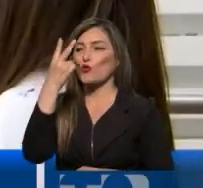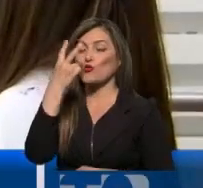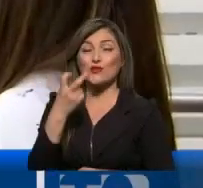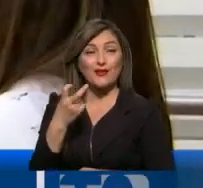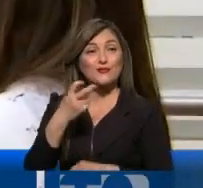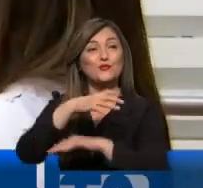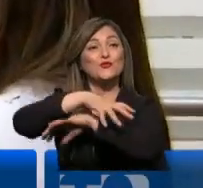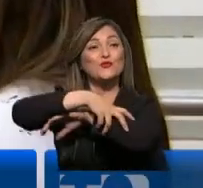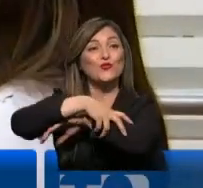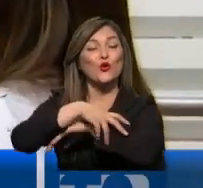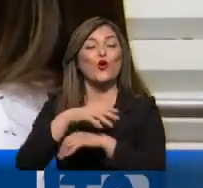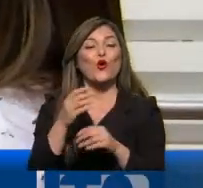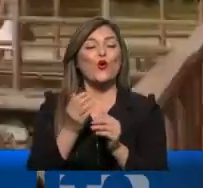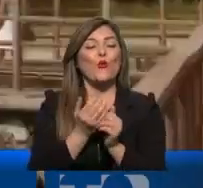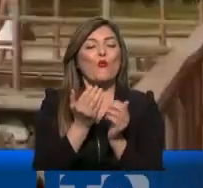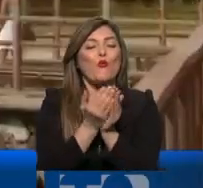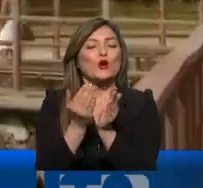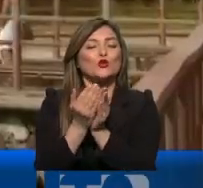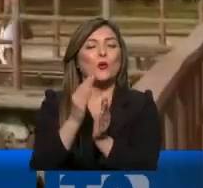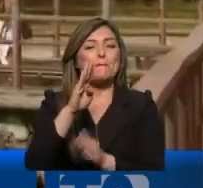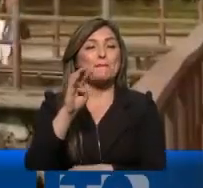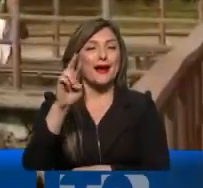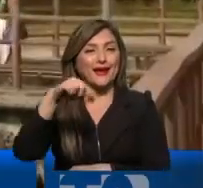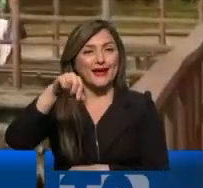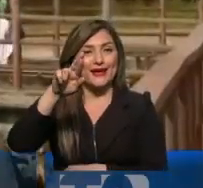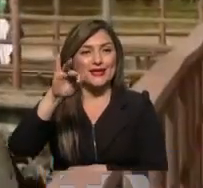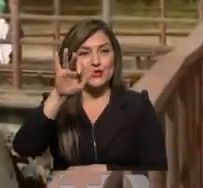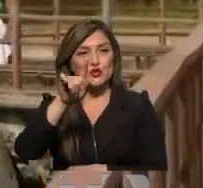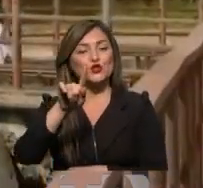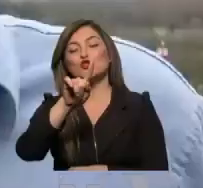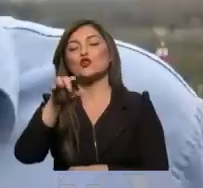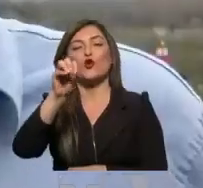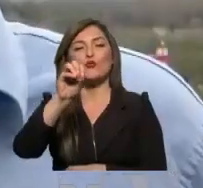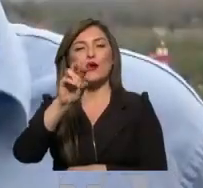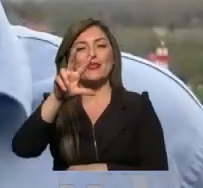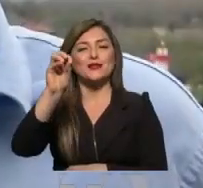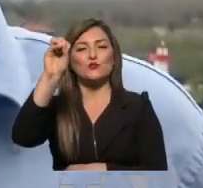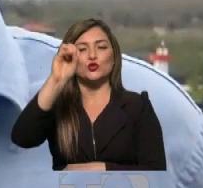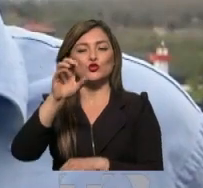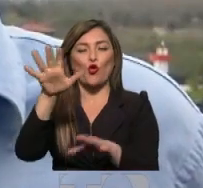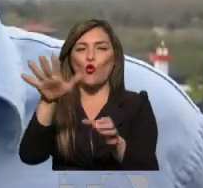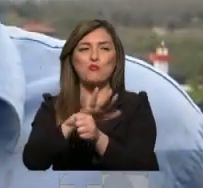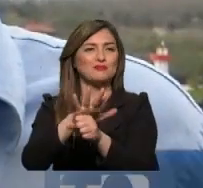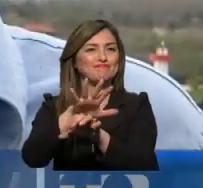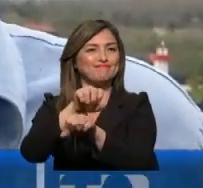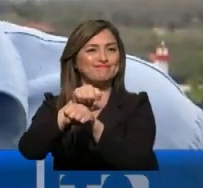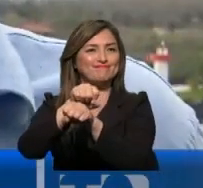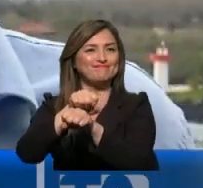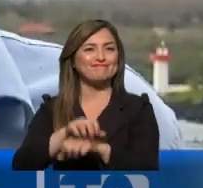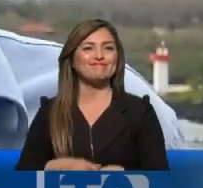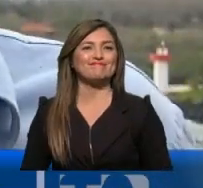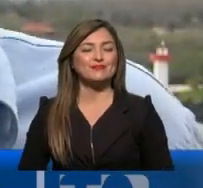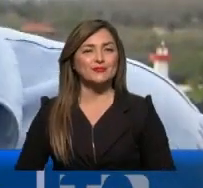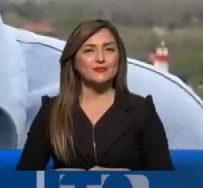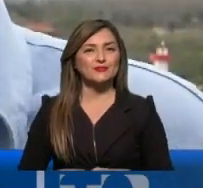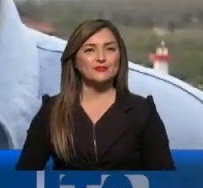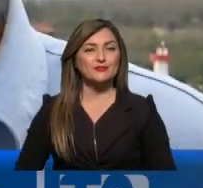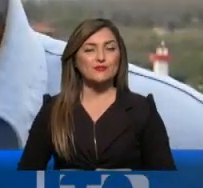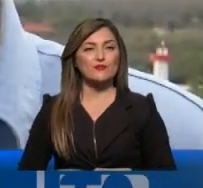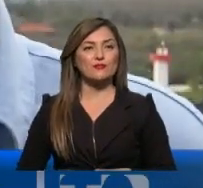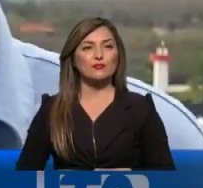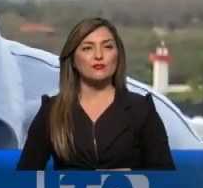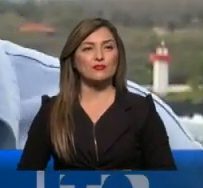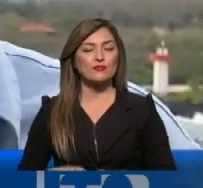el malecón de Puerto Vaquerizo Moreno. El 30% está ya ocupado. Sí, es cierto que hemos recibido ya en los últimos meses también